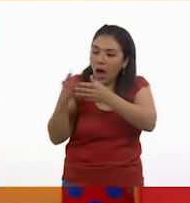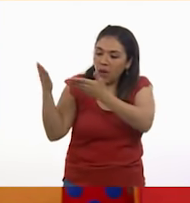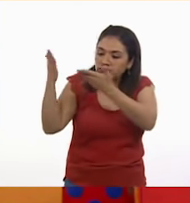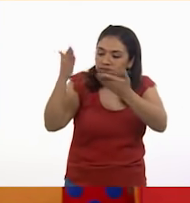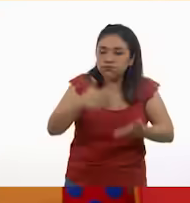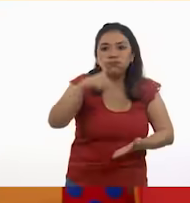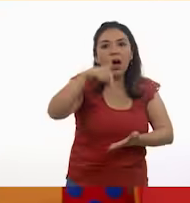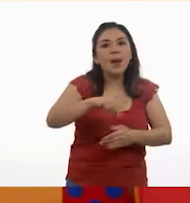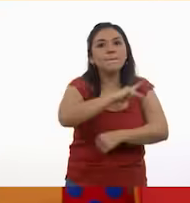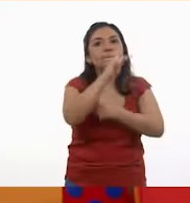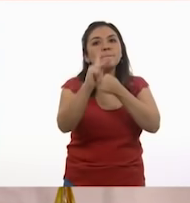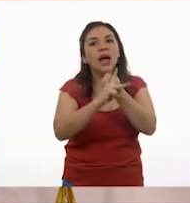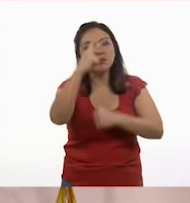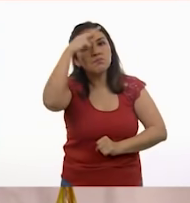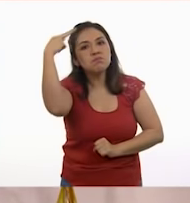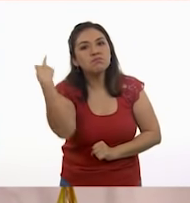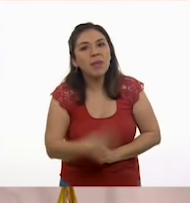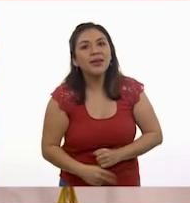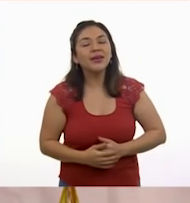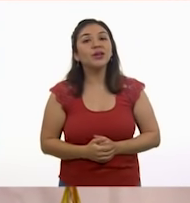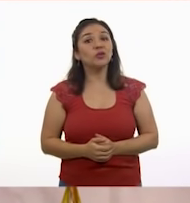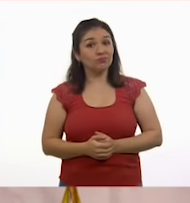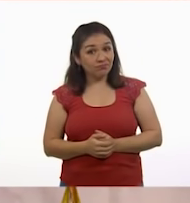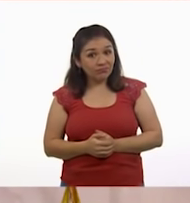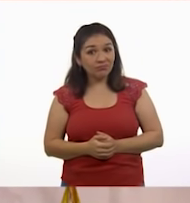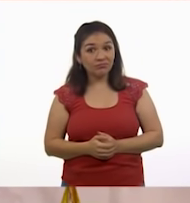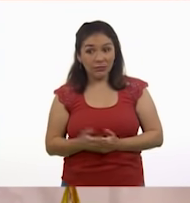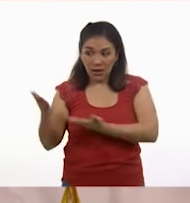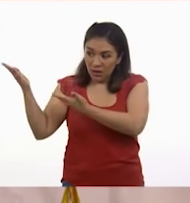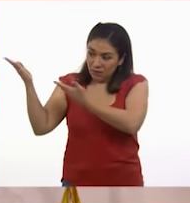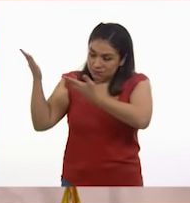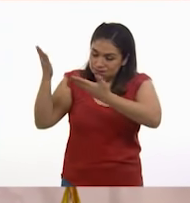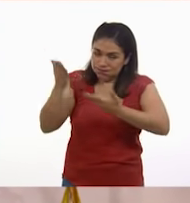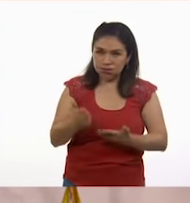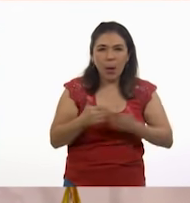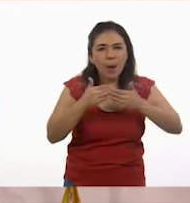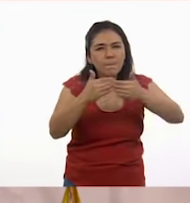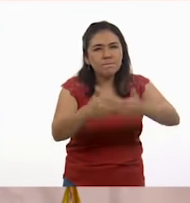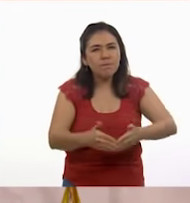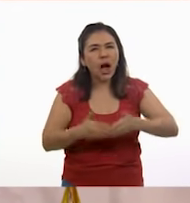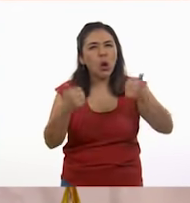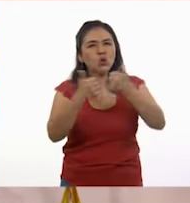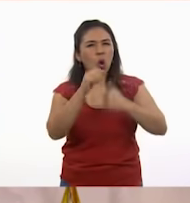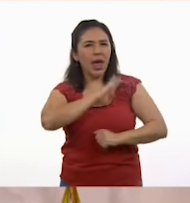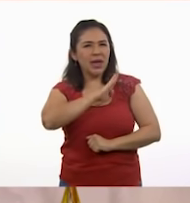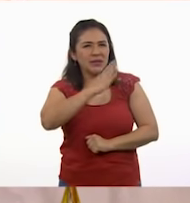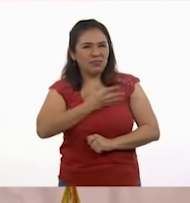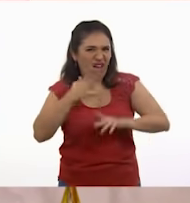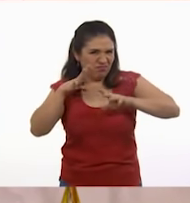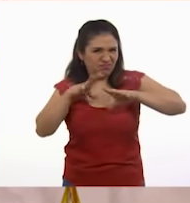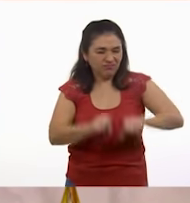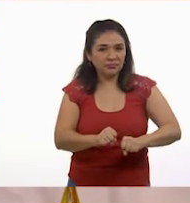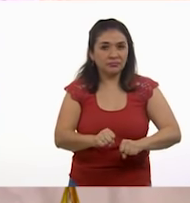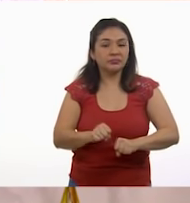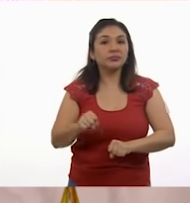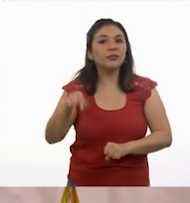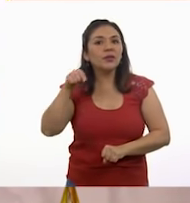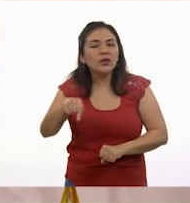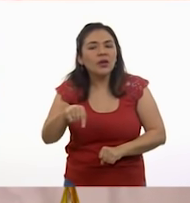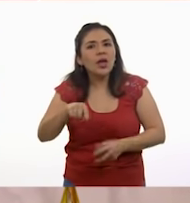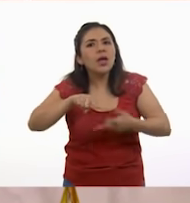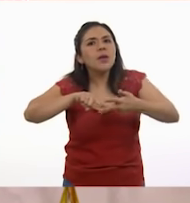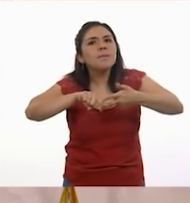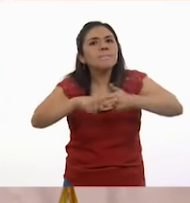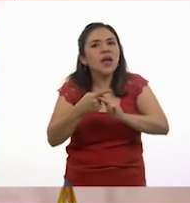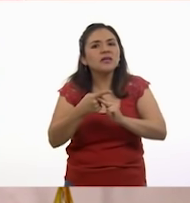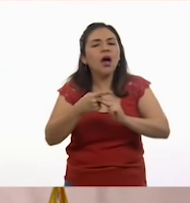nuestro país a nuestro territorio y como llegaron como dicen los barcos con los colonizadores se empezaron a